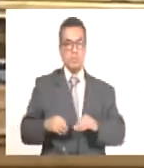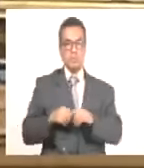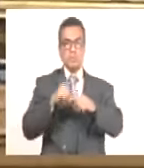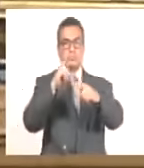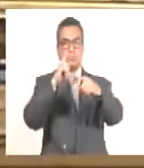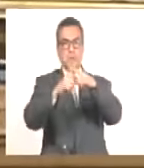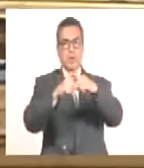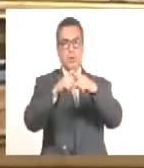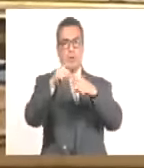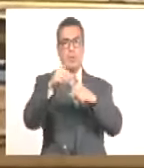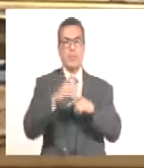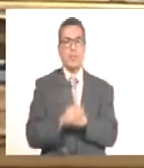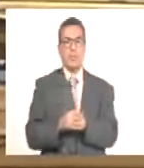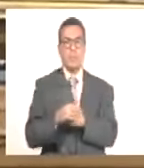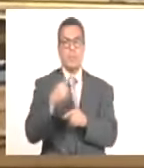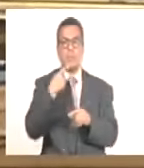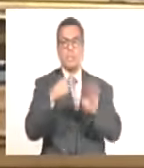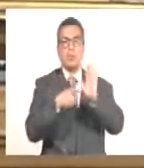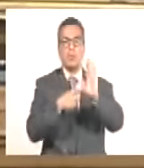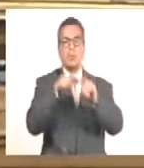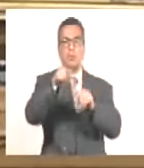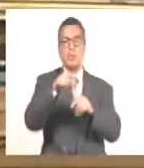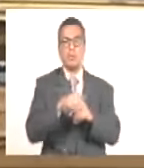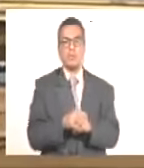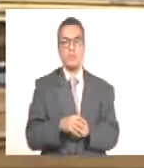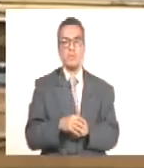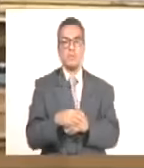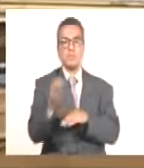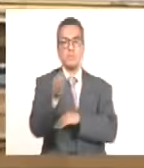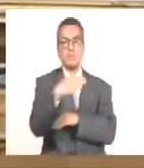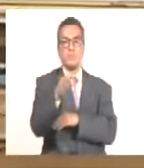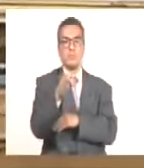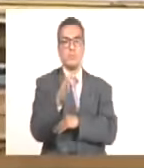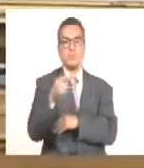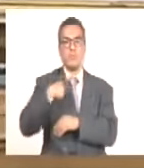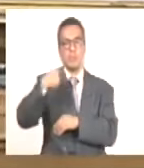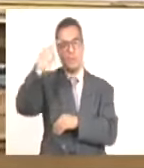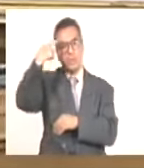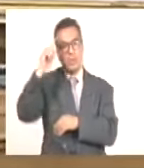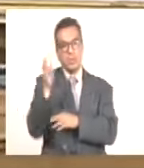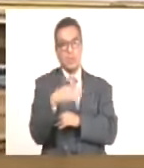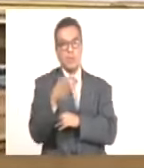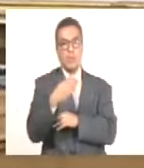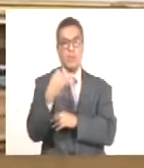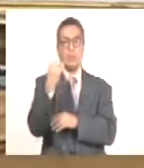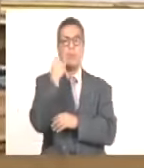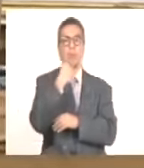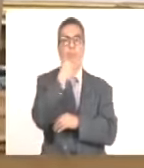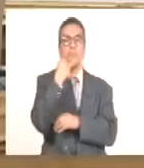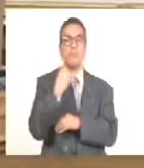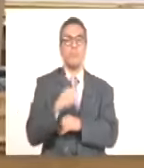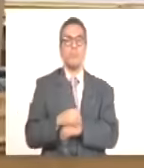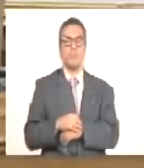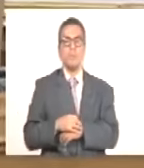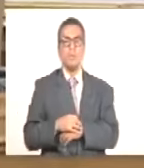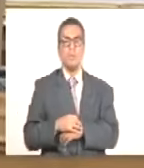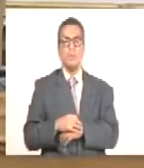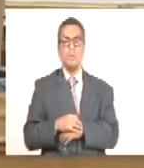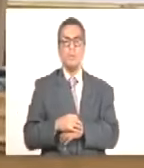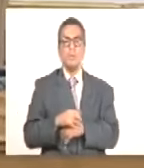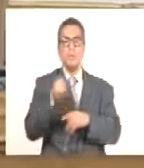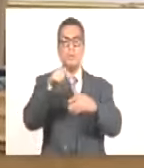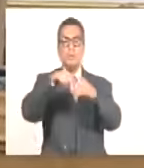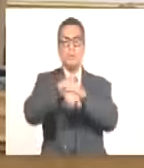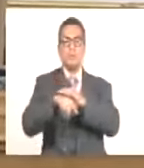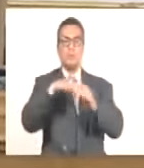X, publicó lo siguiente con una bandera que entiendo yo es una bandera de Israel. Como